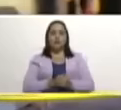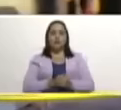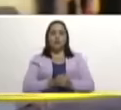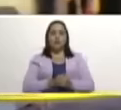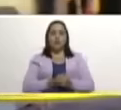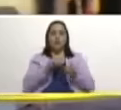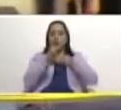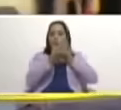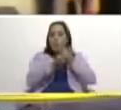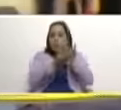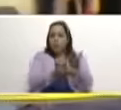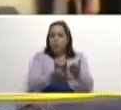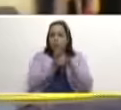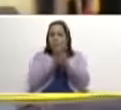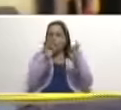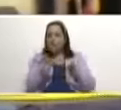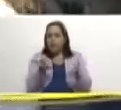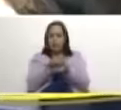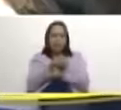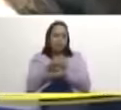expresada de manera magistral